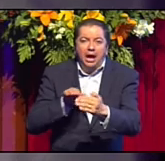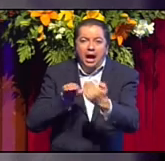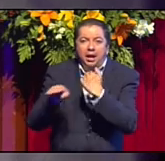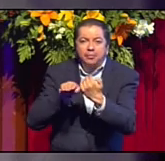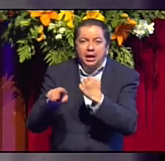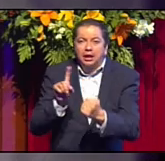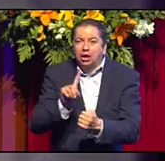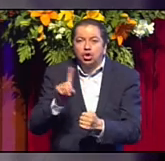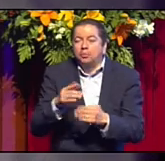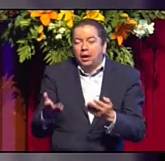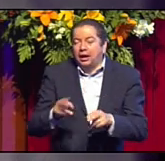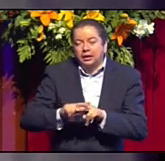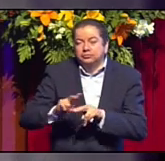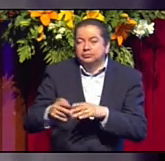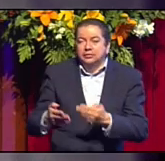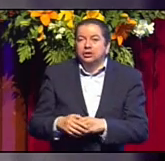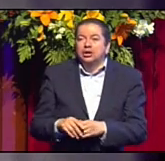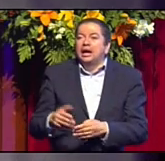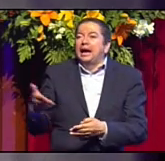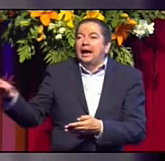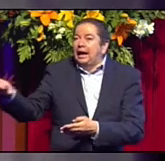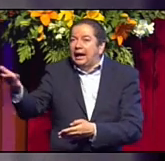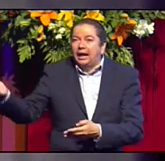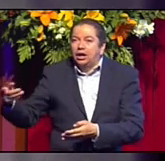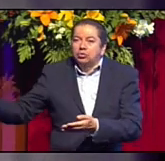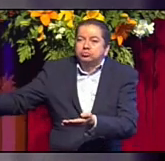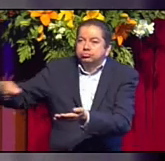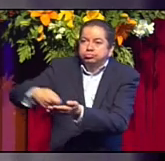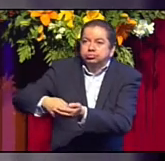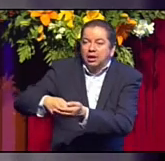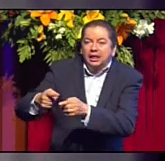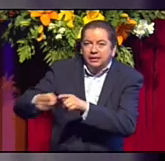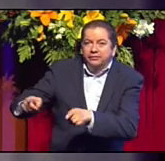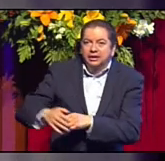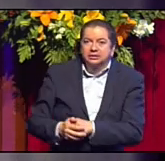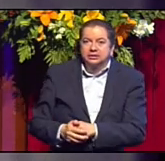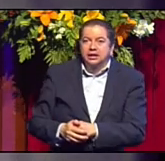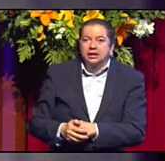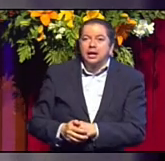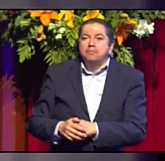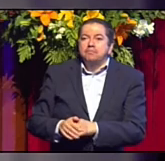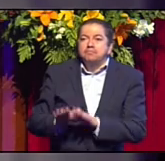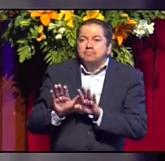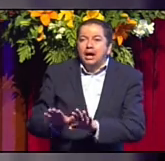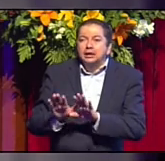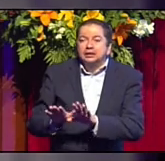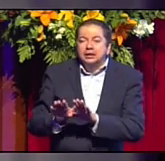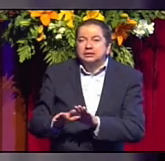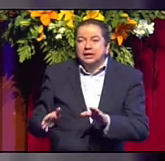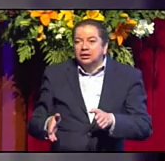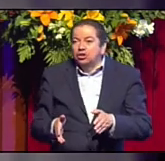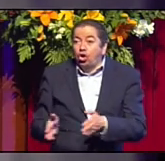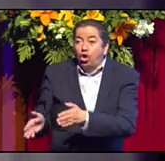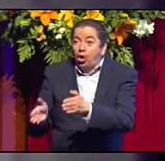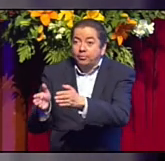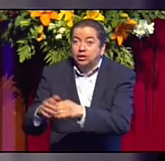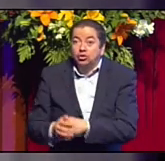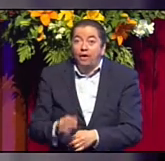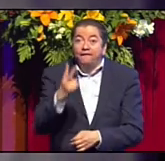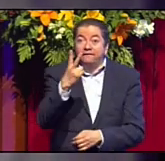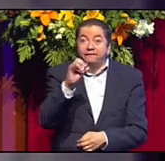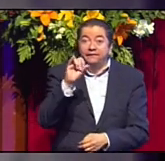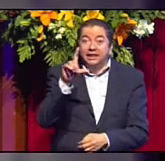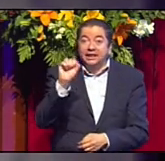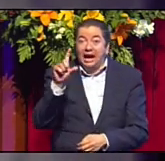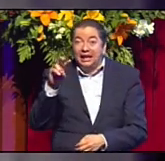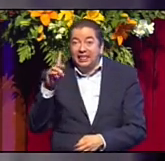ellos coloquen la diferencia. La mantención de los caminos es una barbaridad como nos tiene abandonado Vialidad. y lo digo aquí, después de haber